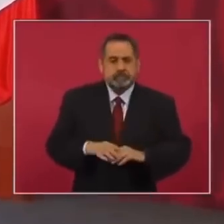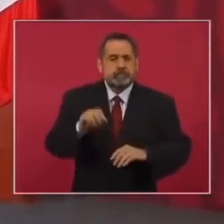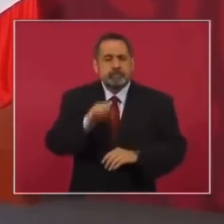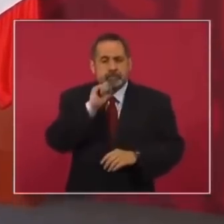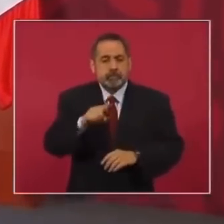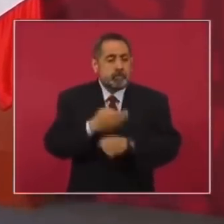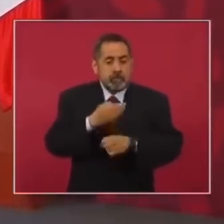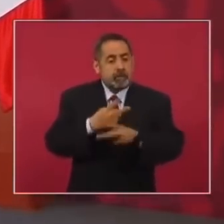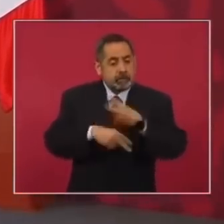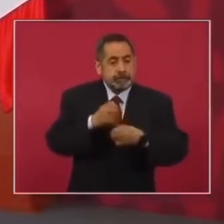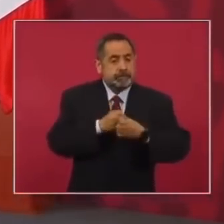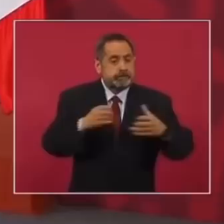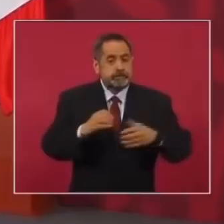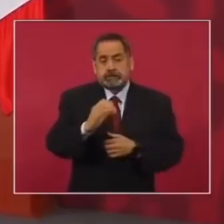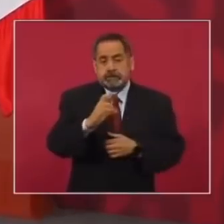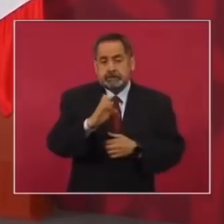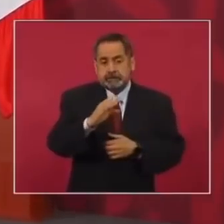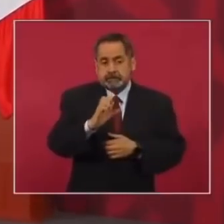también estamos creciendo.